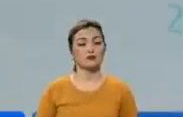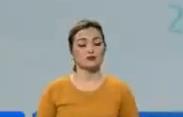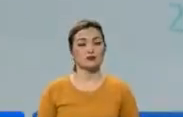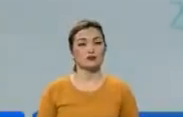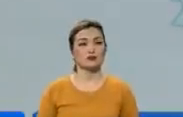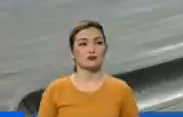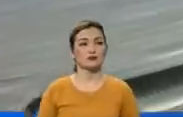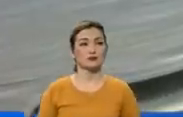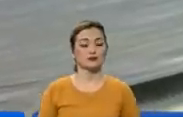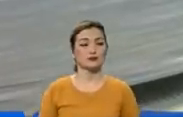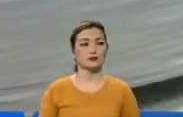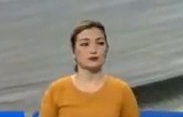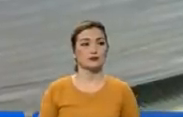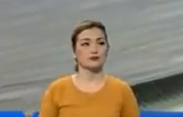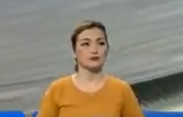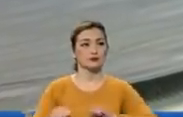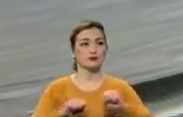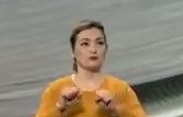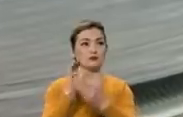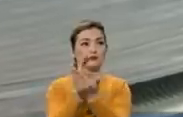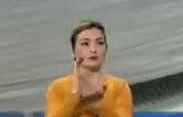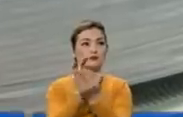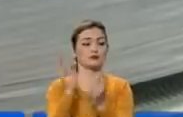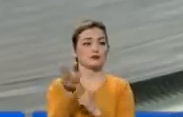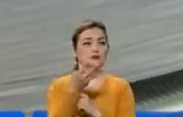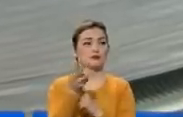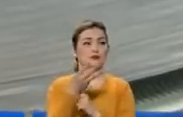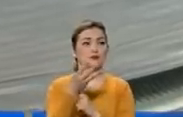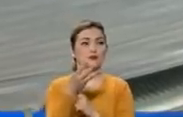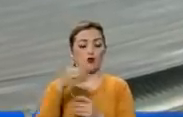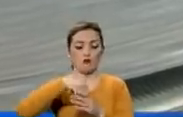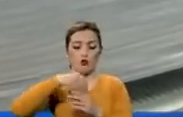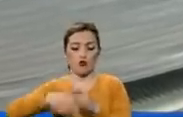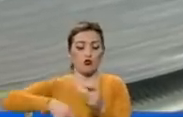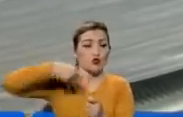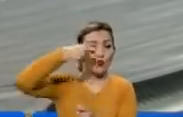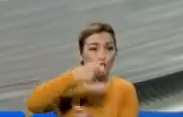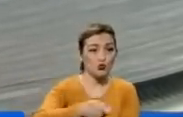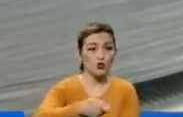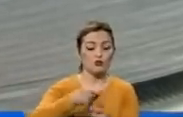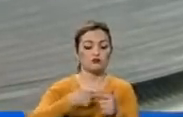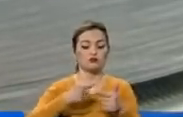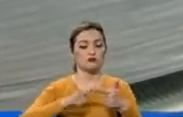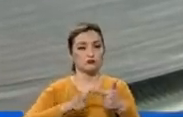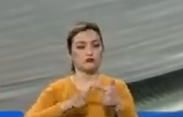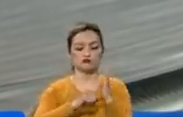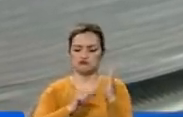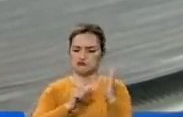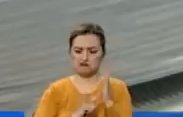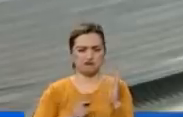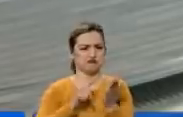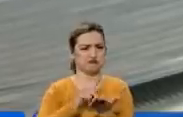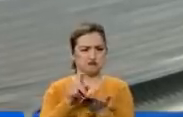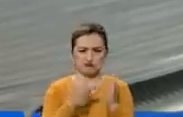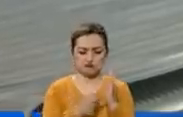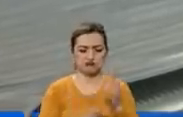su experiencia. Lo que es trámites del IES en línea, hacemos de devolución de fondos, de cesantía, declaraciones del SRI,